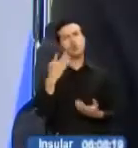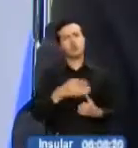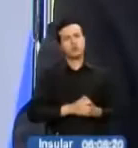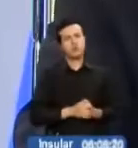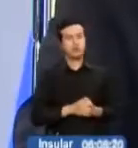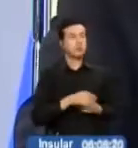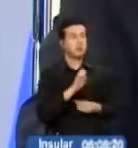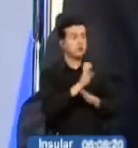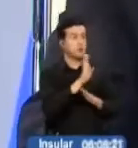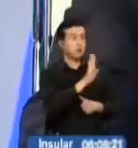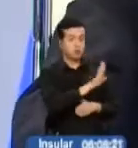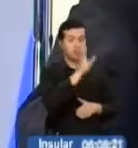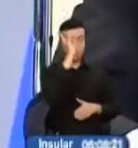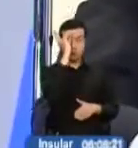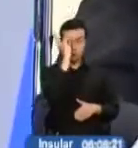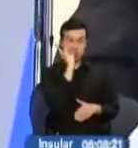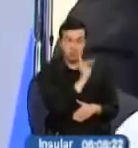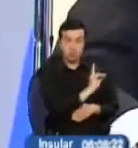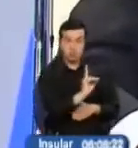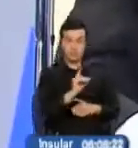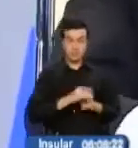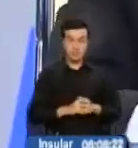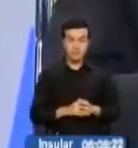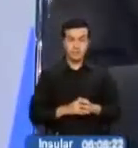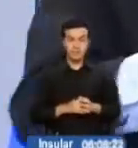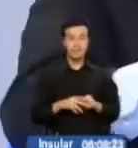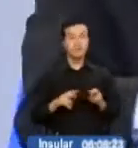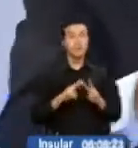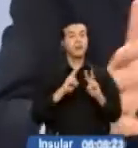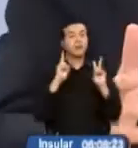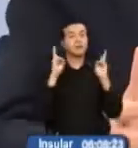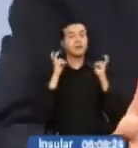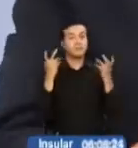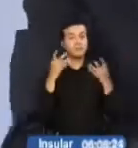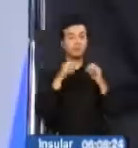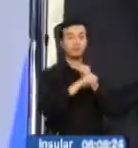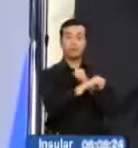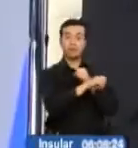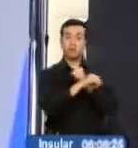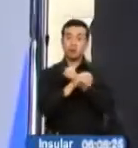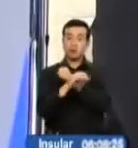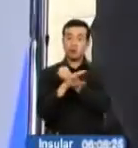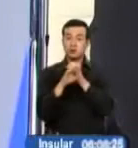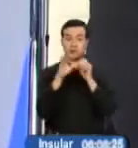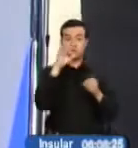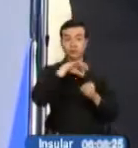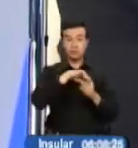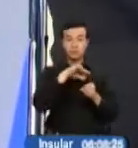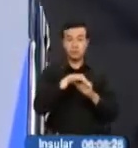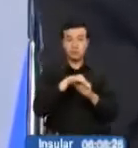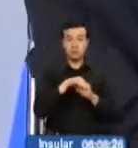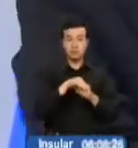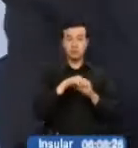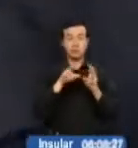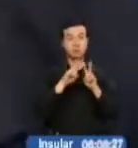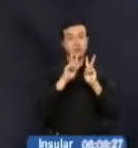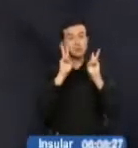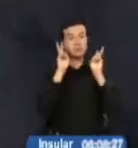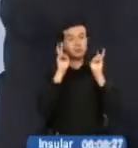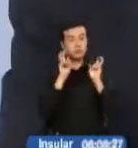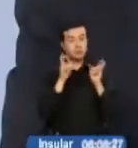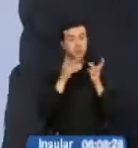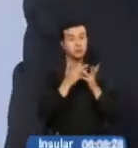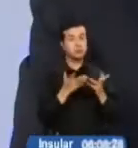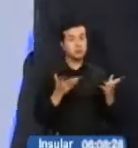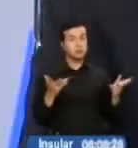pueblo ecuatoriano decidirá en todo caso. Ahora, el tema es que en la campaña electoral seguramente este va a ser un tema de